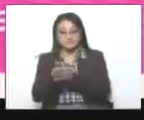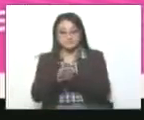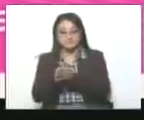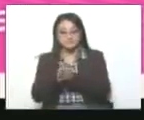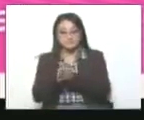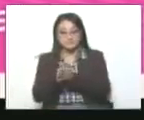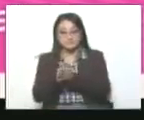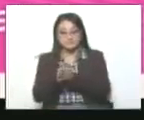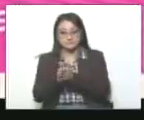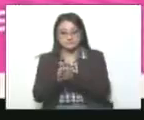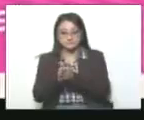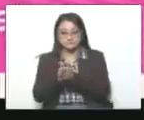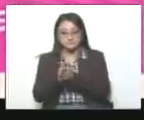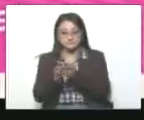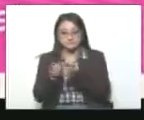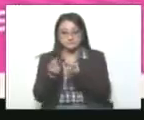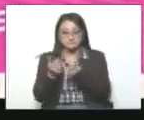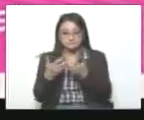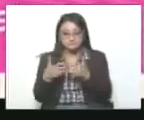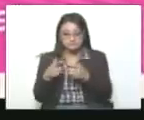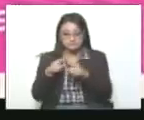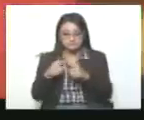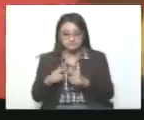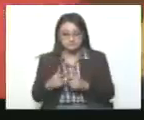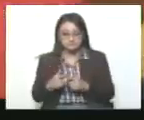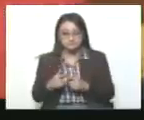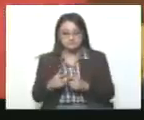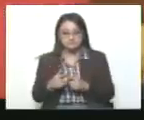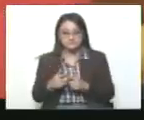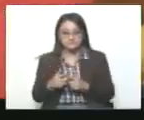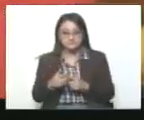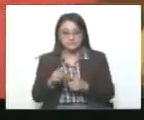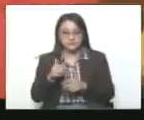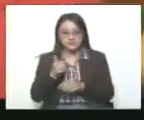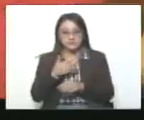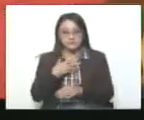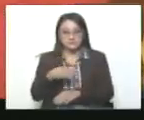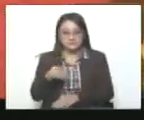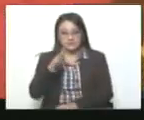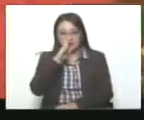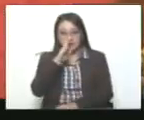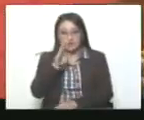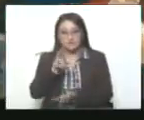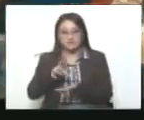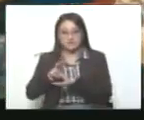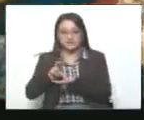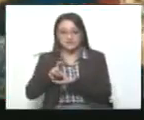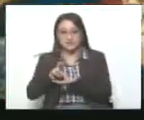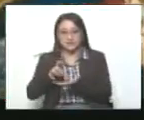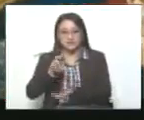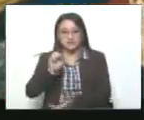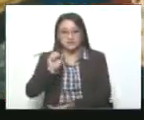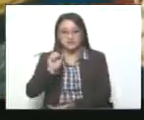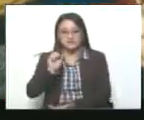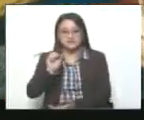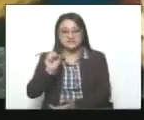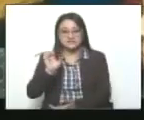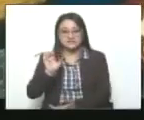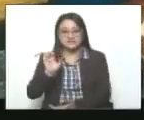microfinanzas, al frente del Banco Bicentenario del Pueblo. Se trata de Sergio